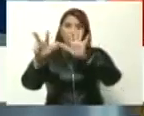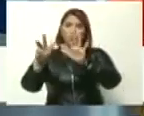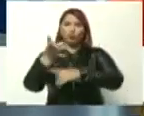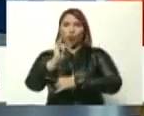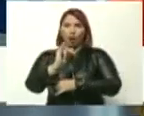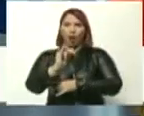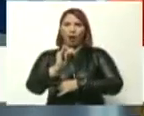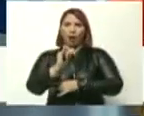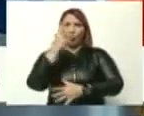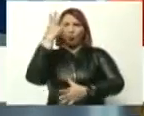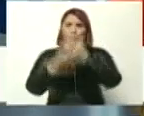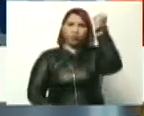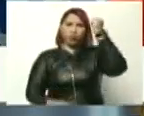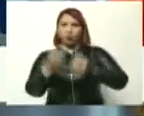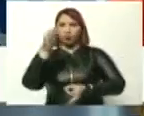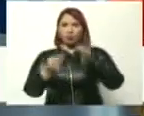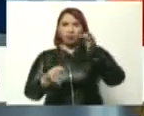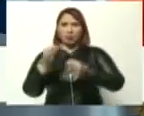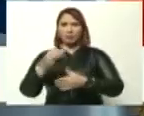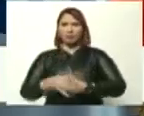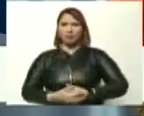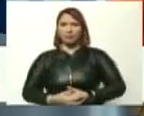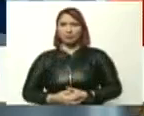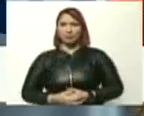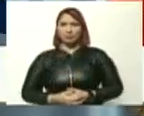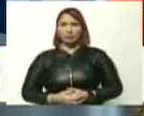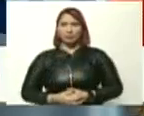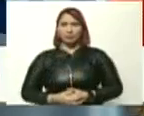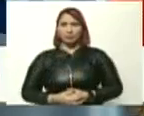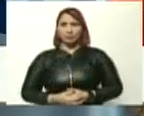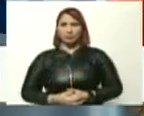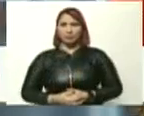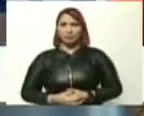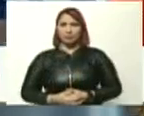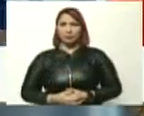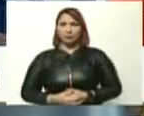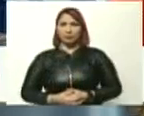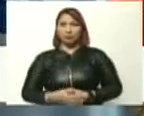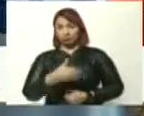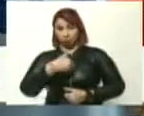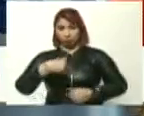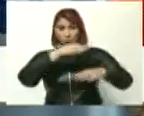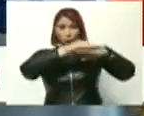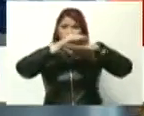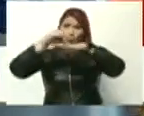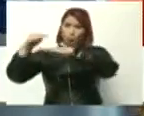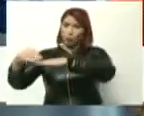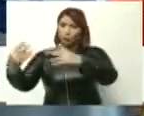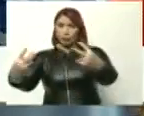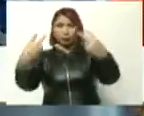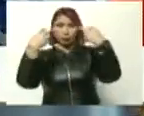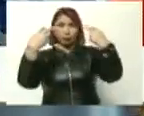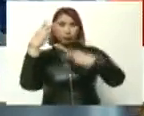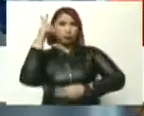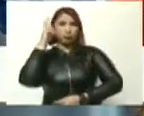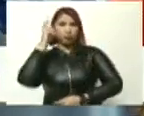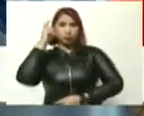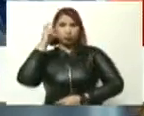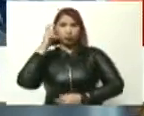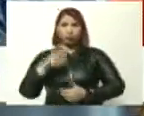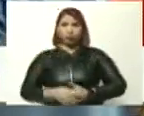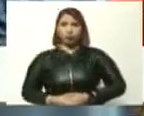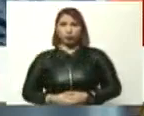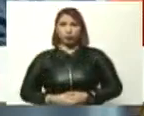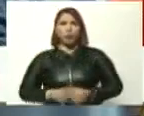encuentran prófugos de la justicia. Quiero alertar a los que me están viendo y oyendo para que